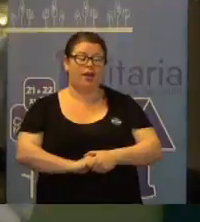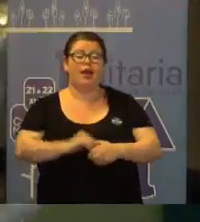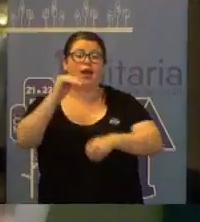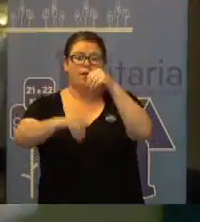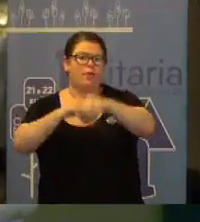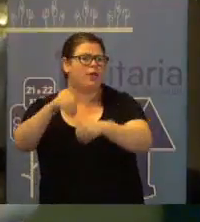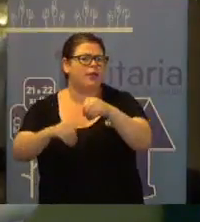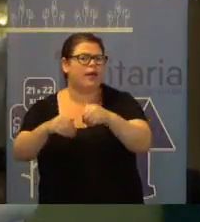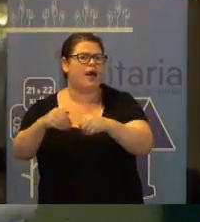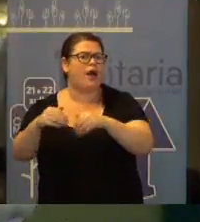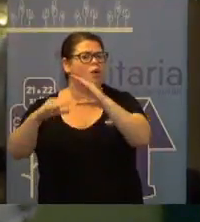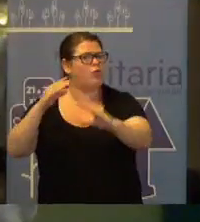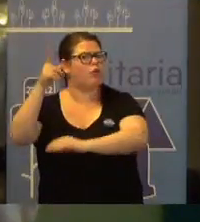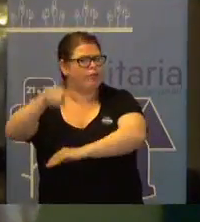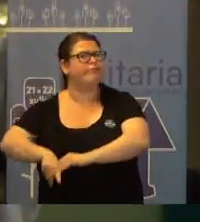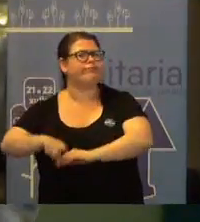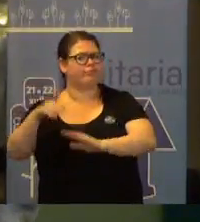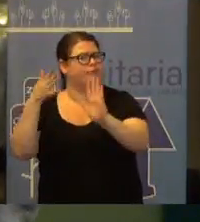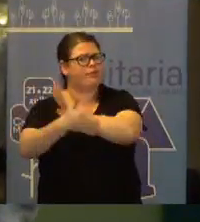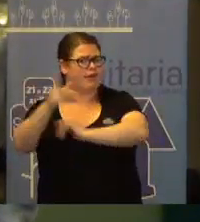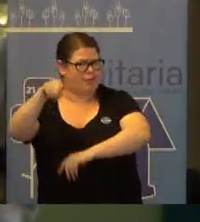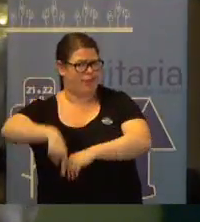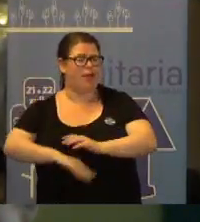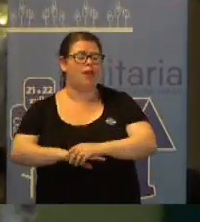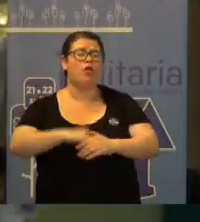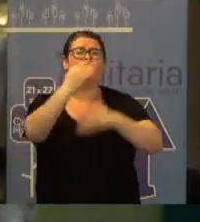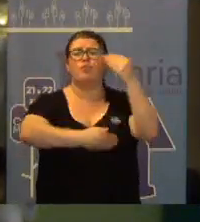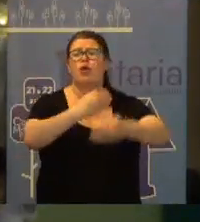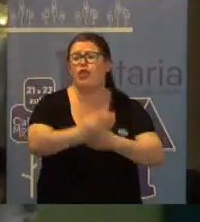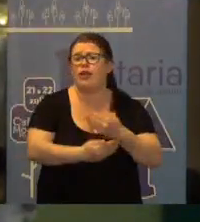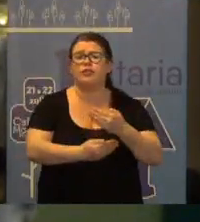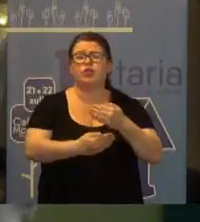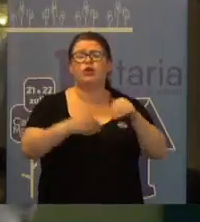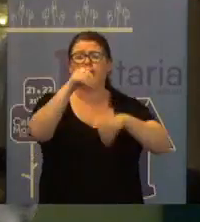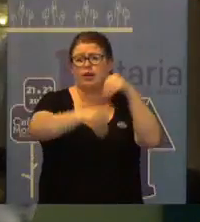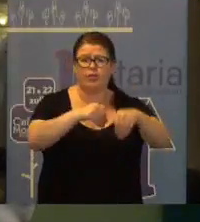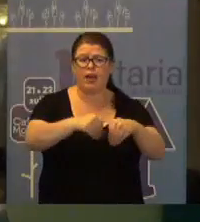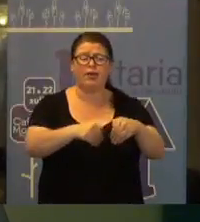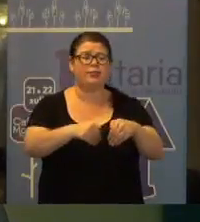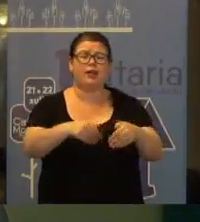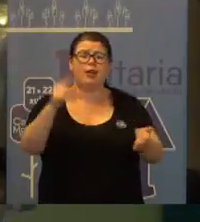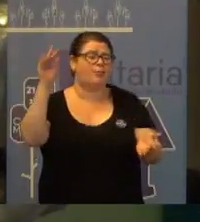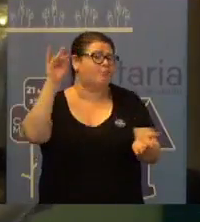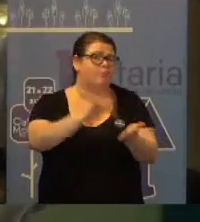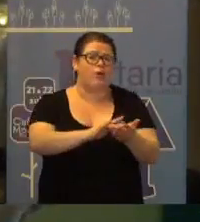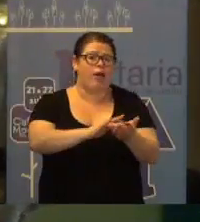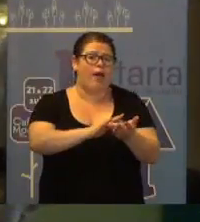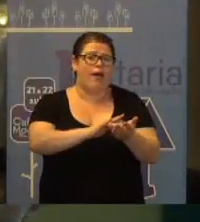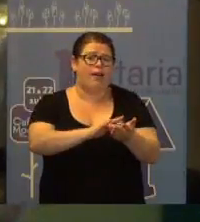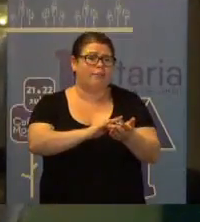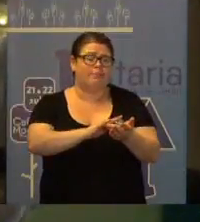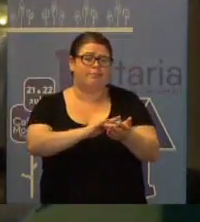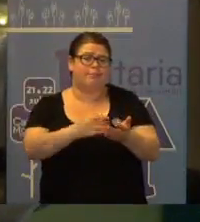é comunicación. E os procesos electorais xa non suceden só durante os procesos formais